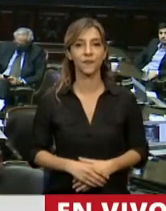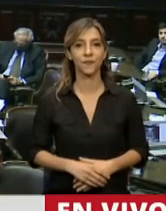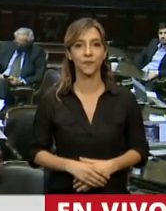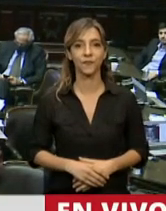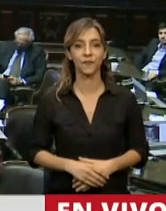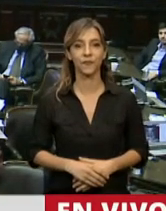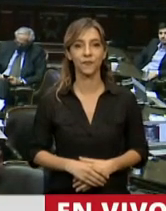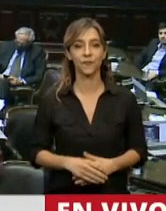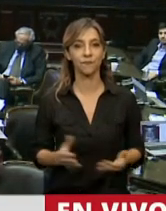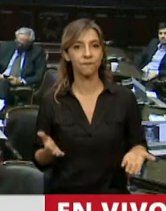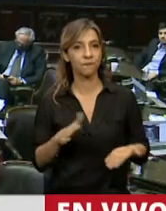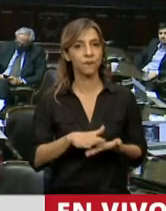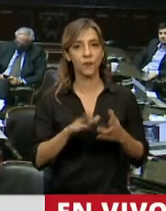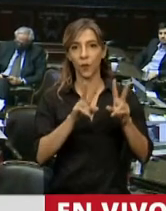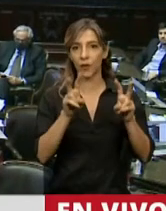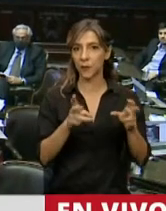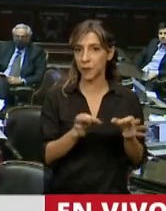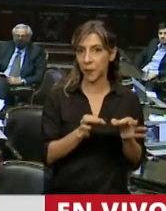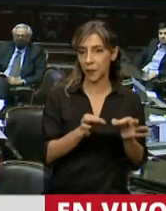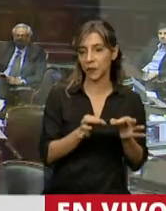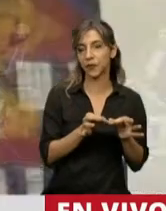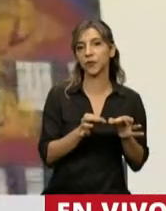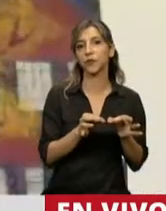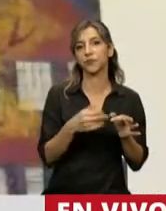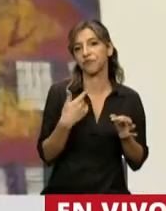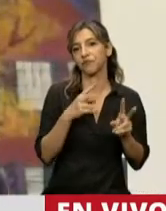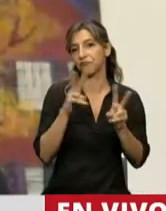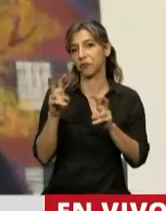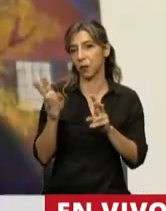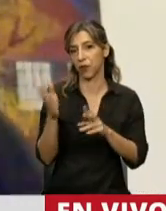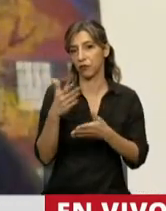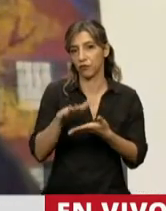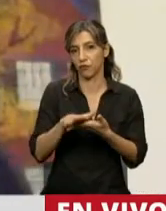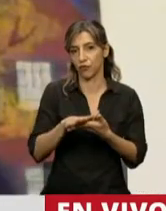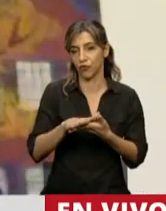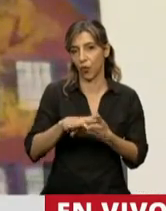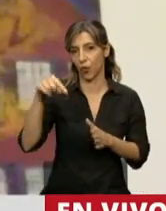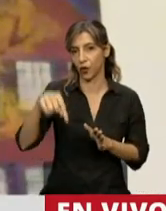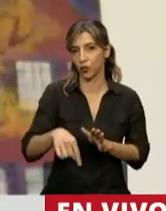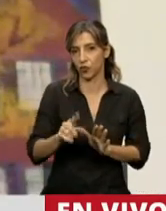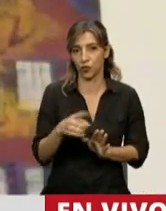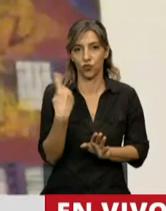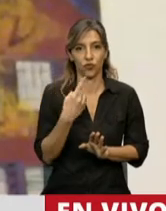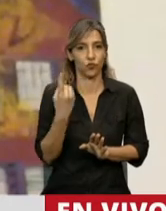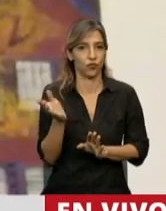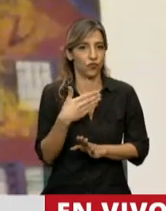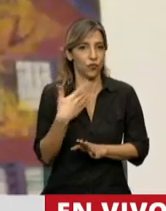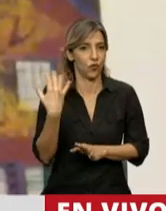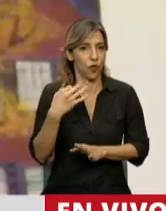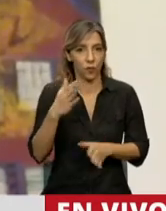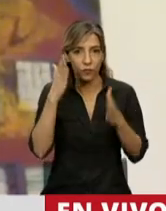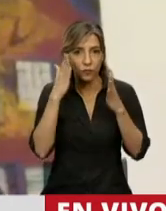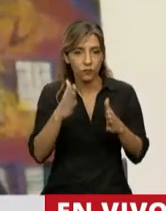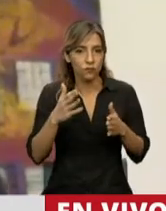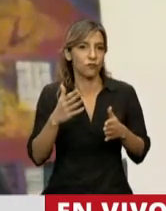La cuestión Malvinas y todos los temas relativos al Atlántico Sur son políticas de Estado. Todos debemos propender que